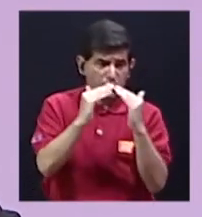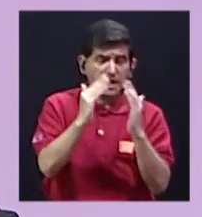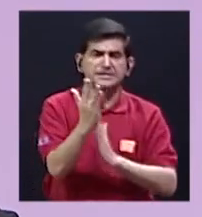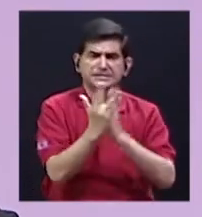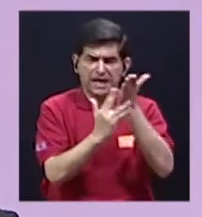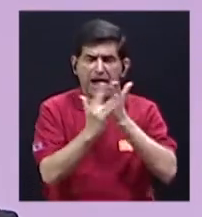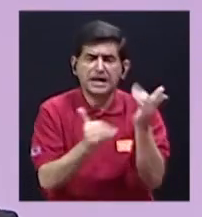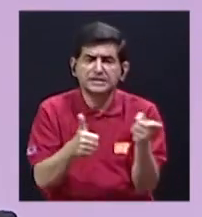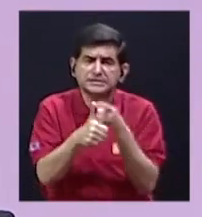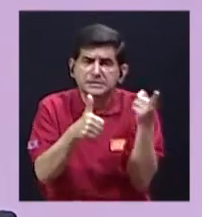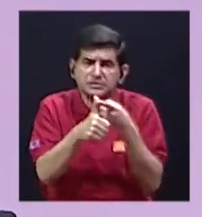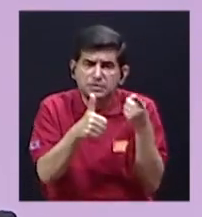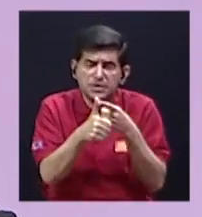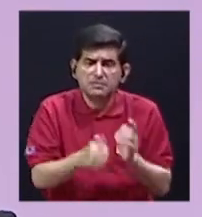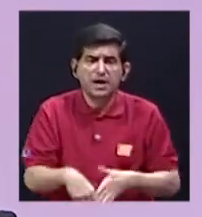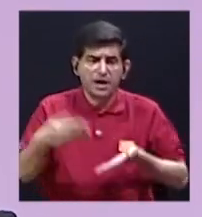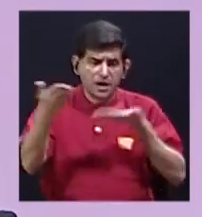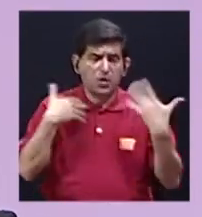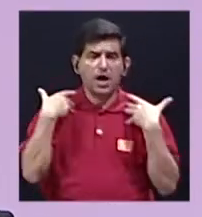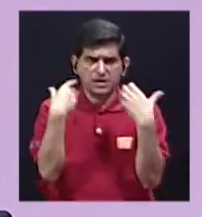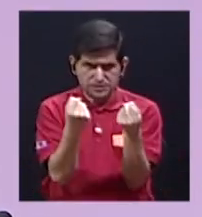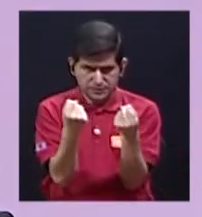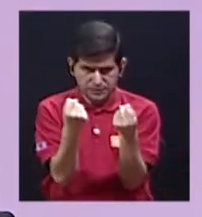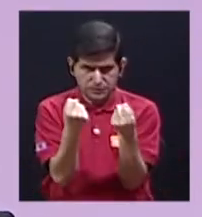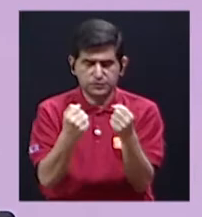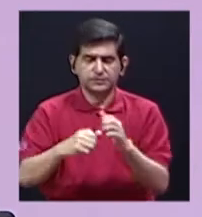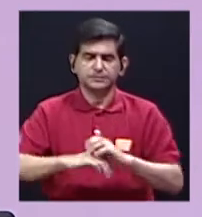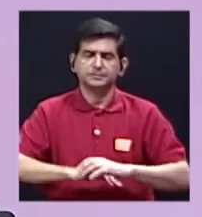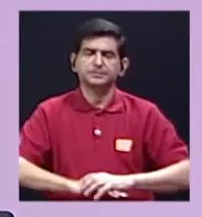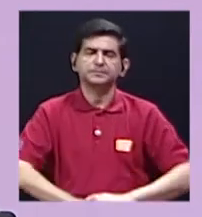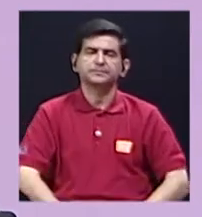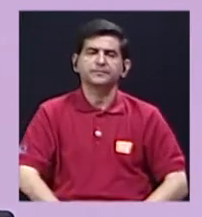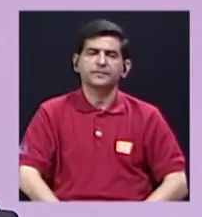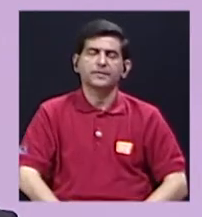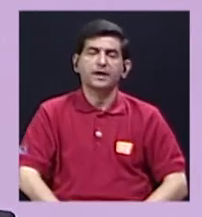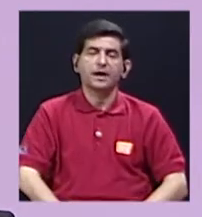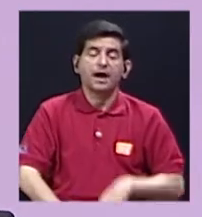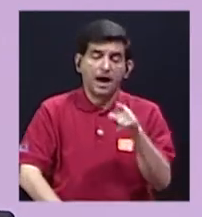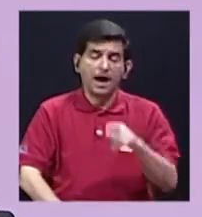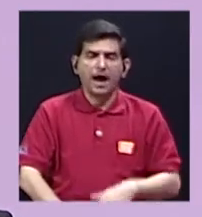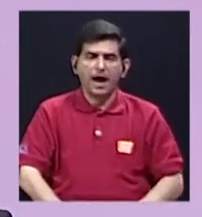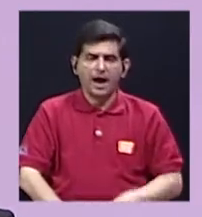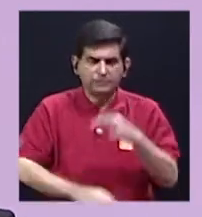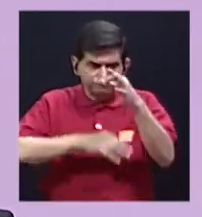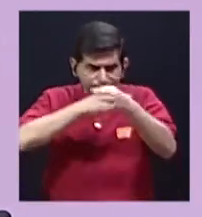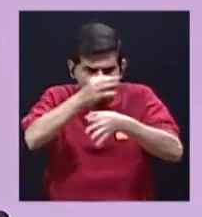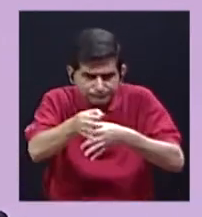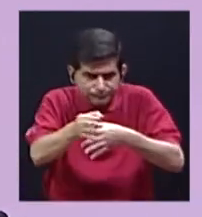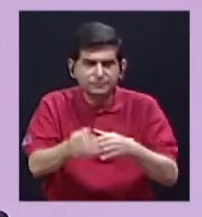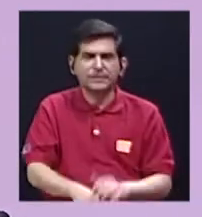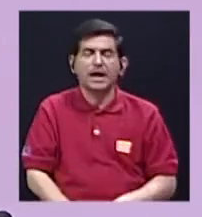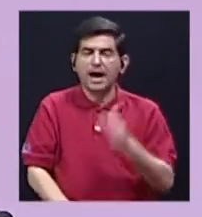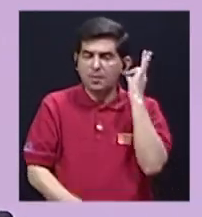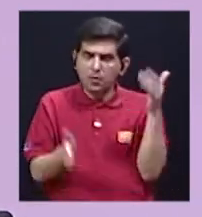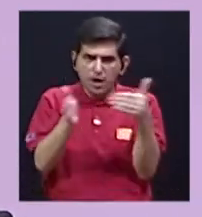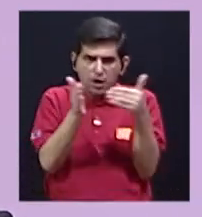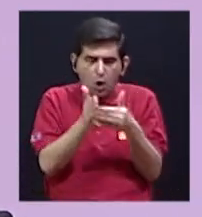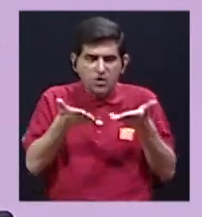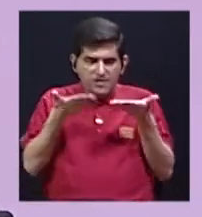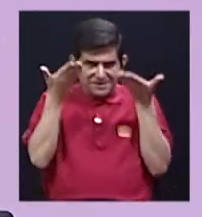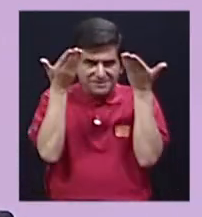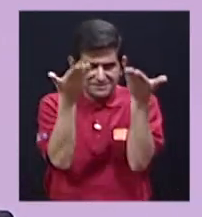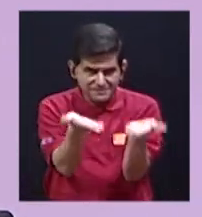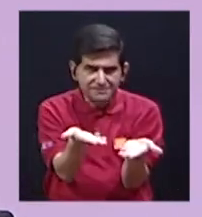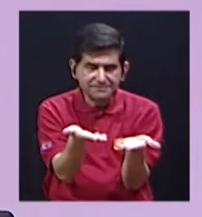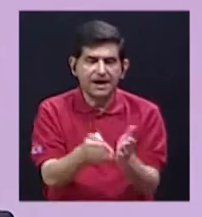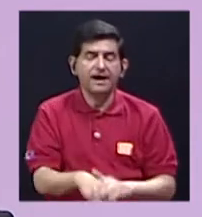acceso prioritario a ciertos servicios de salud y restitución implica devolverle a la mujer